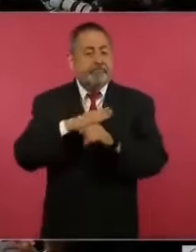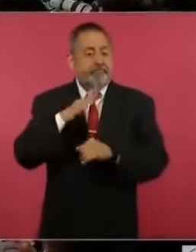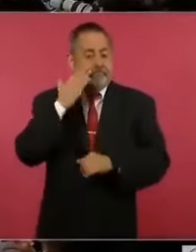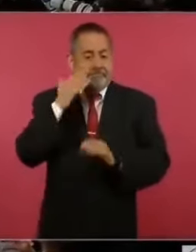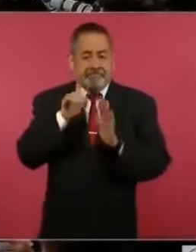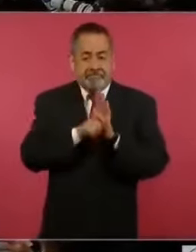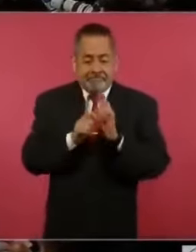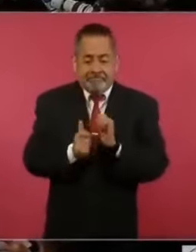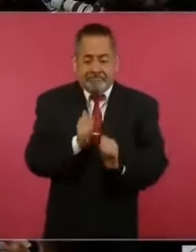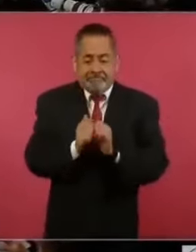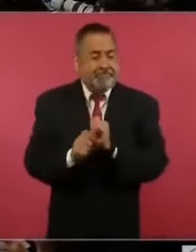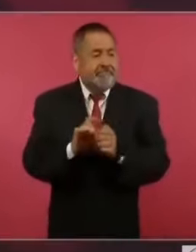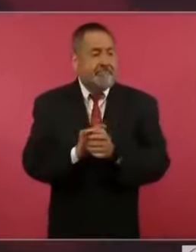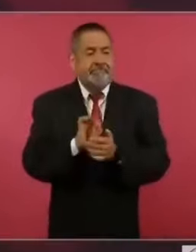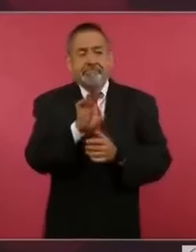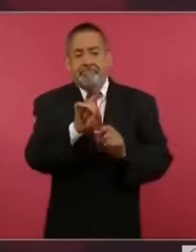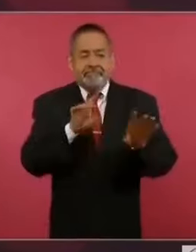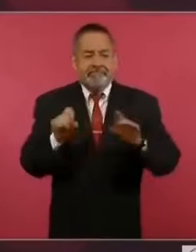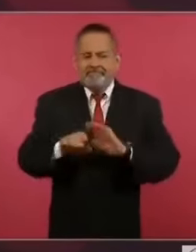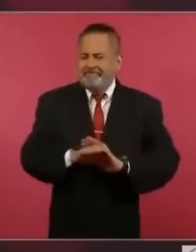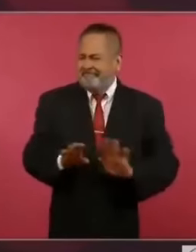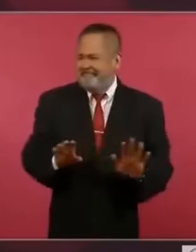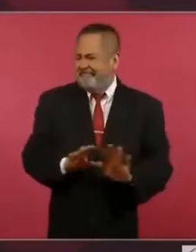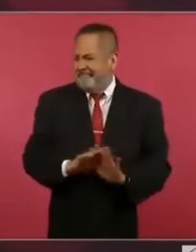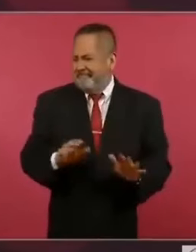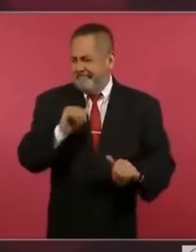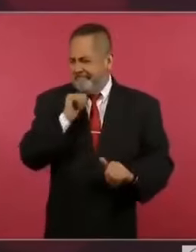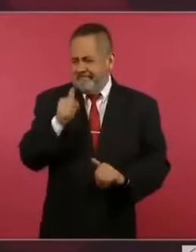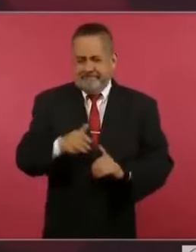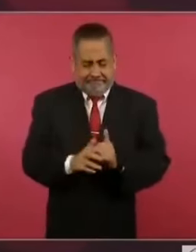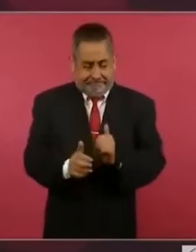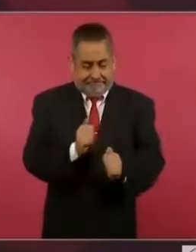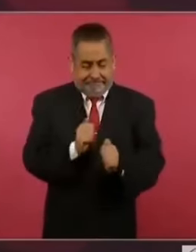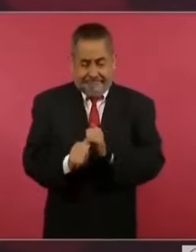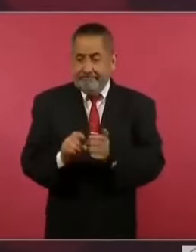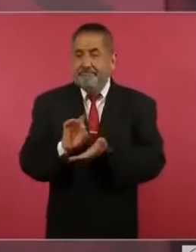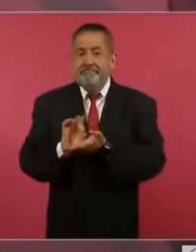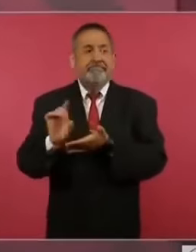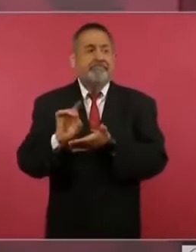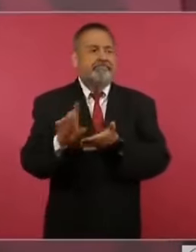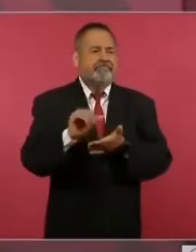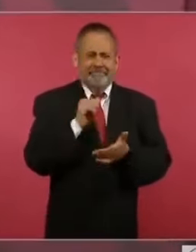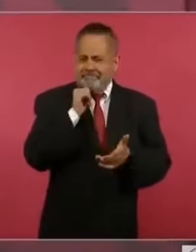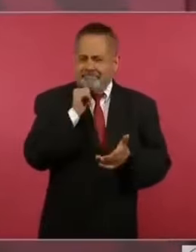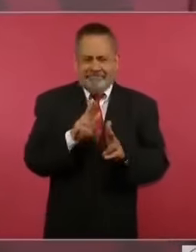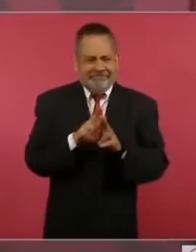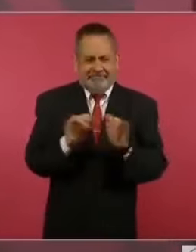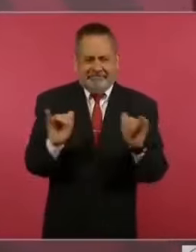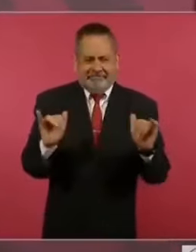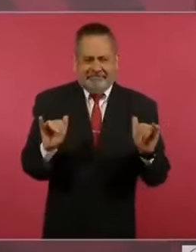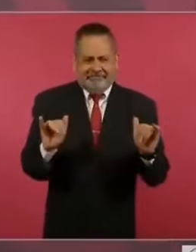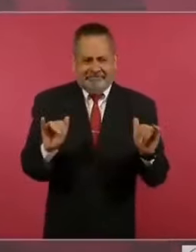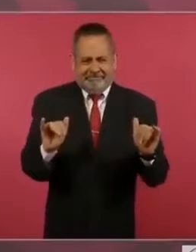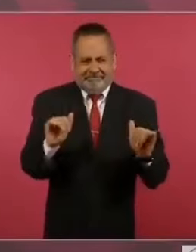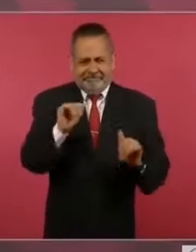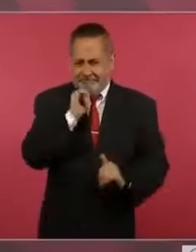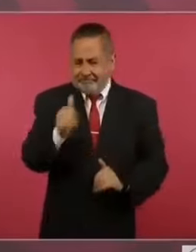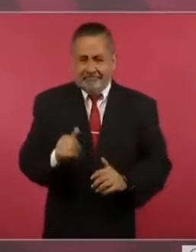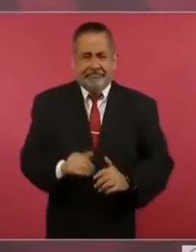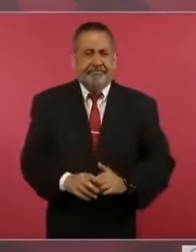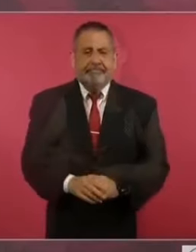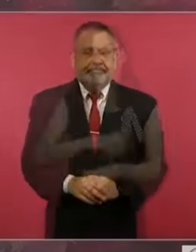social es decir no voy a escribir ningún mensaje